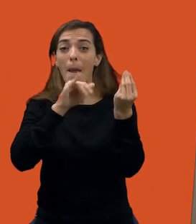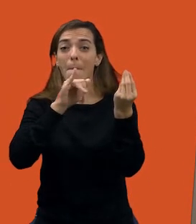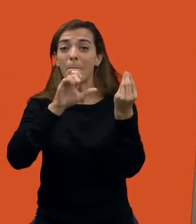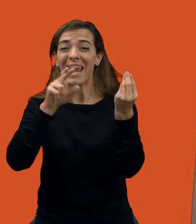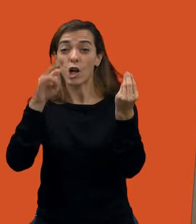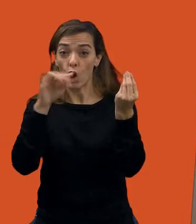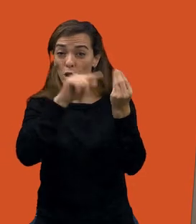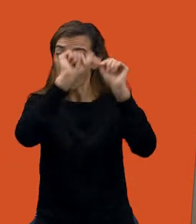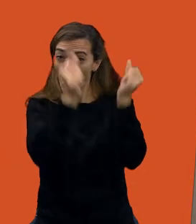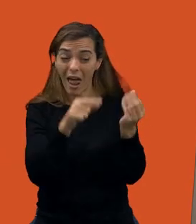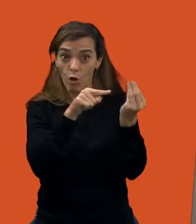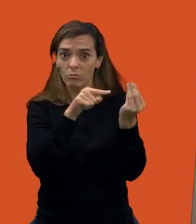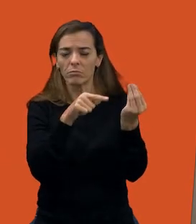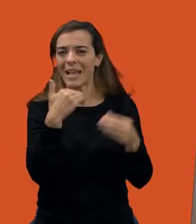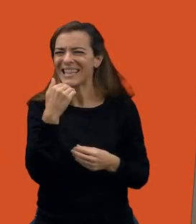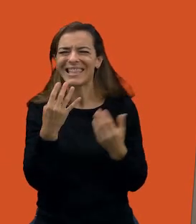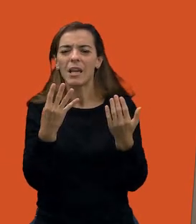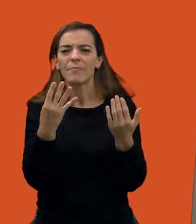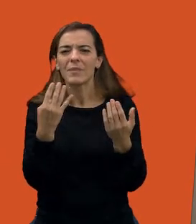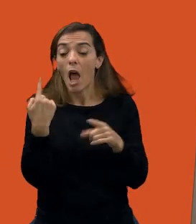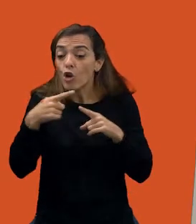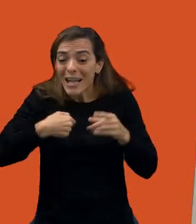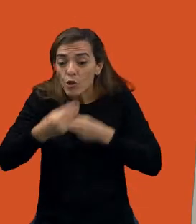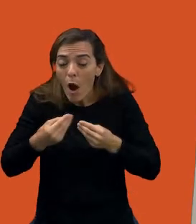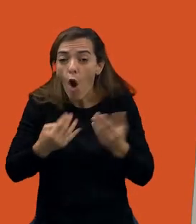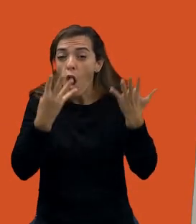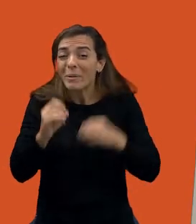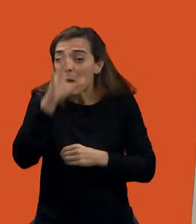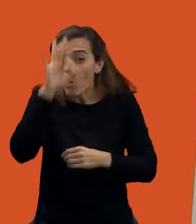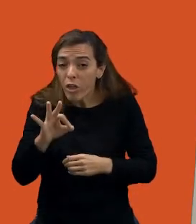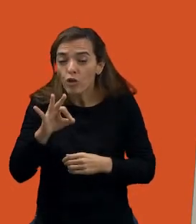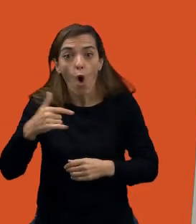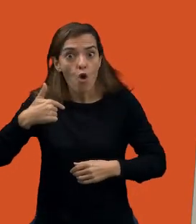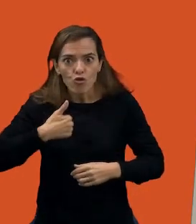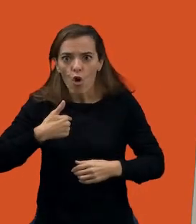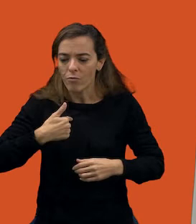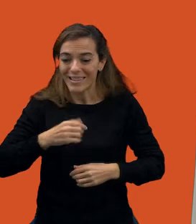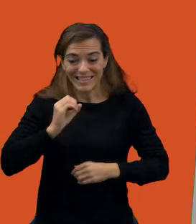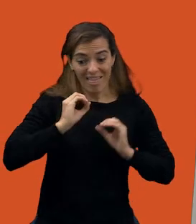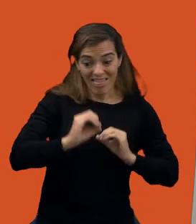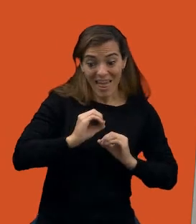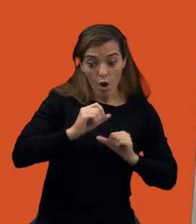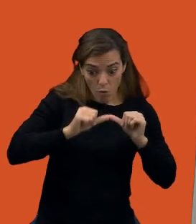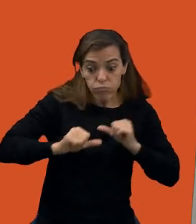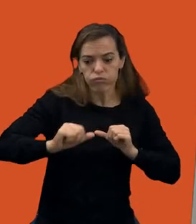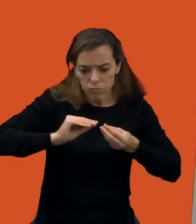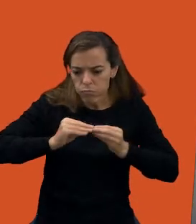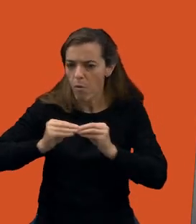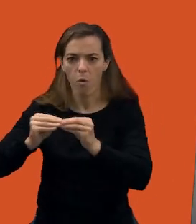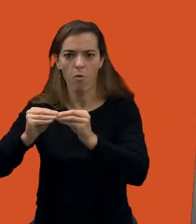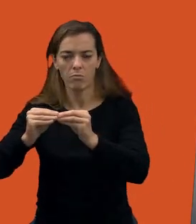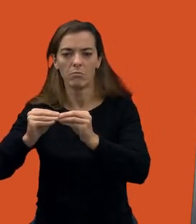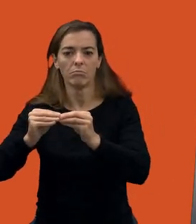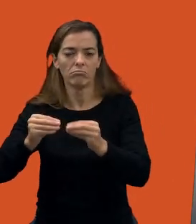de Pierrot, casi el 90% de las cosas que hago las hago yo casi de cero. Es